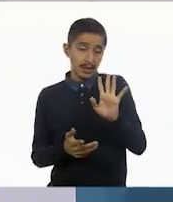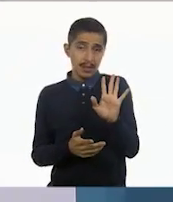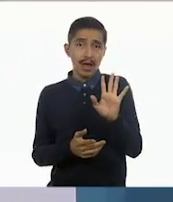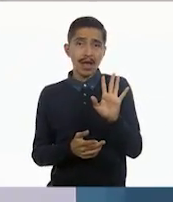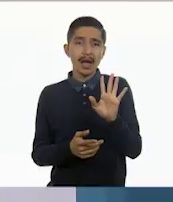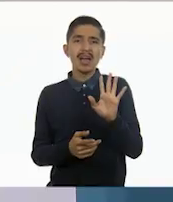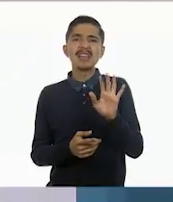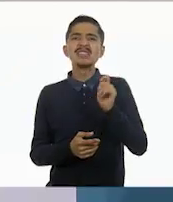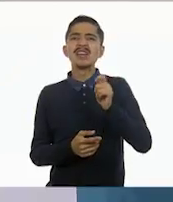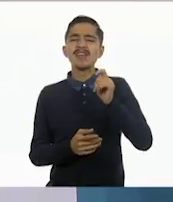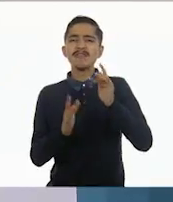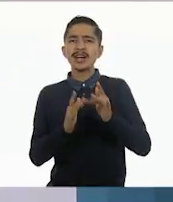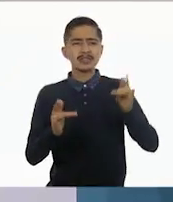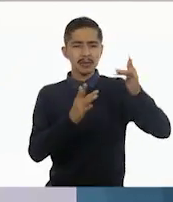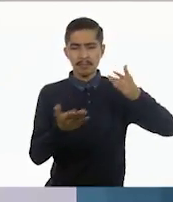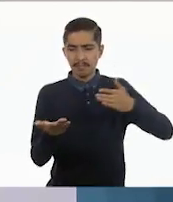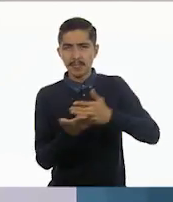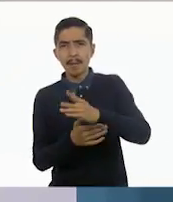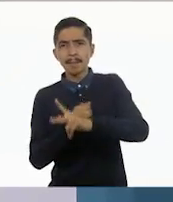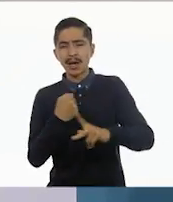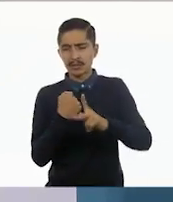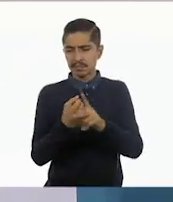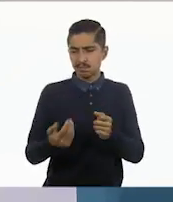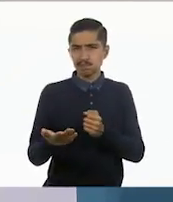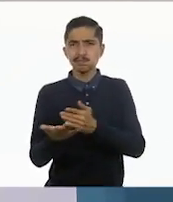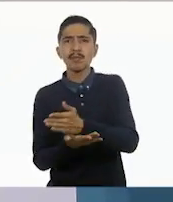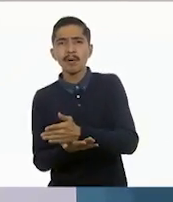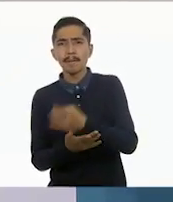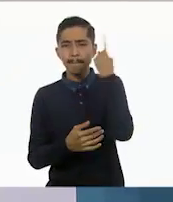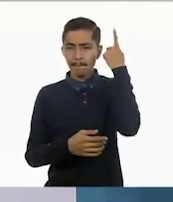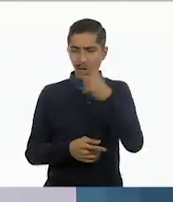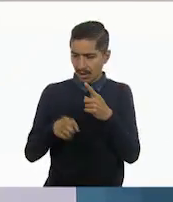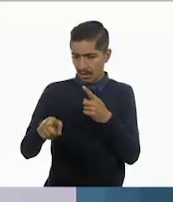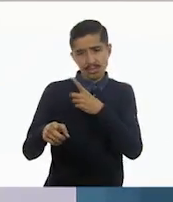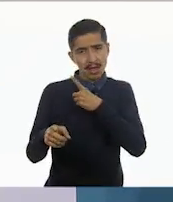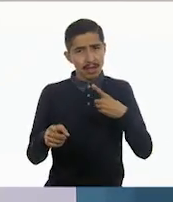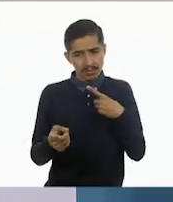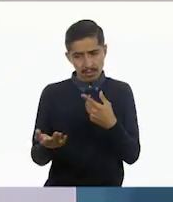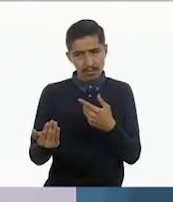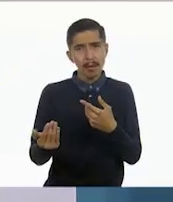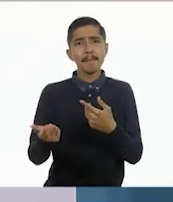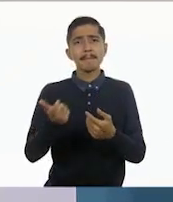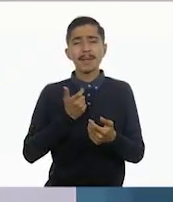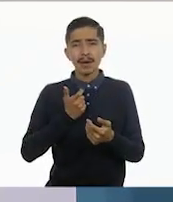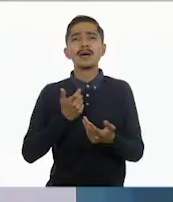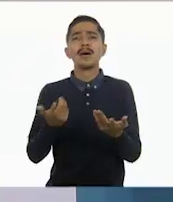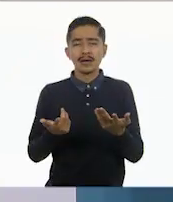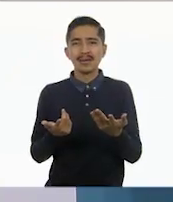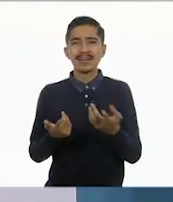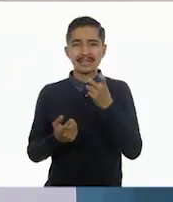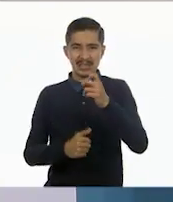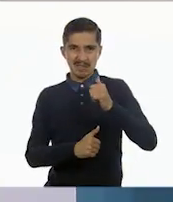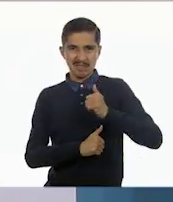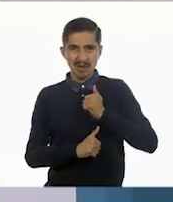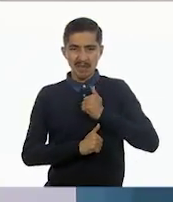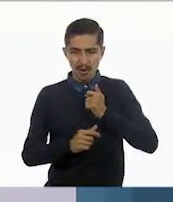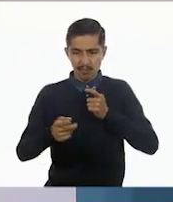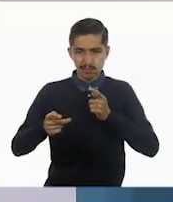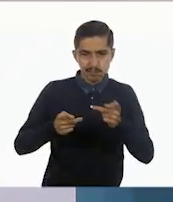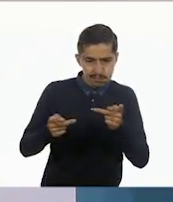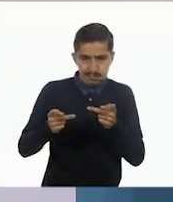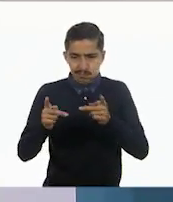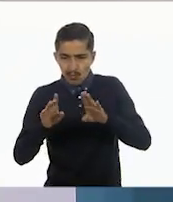Imperio francés invadieron nuestro país como una manera de presionarlo para que pagara sus deudas. Esta intervención militar preparó el